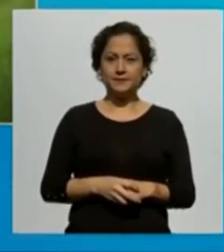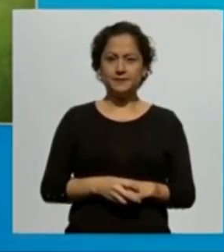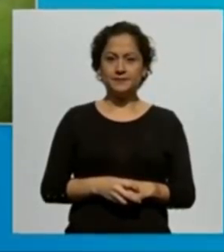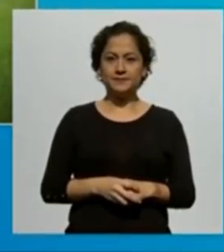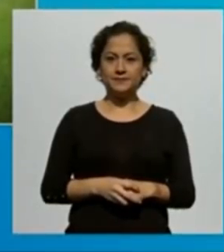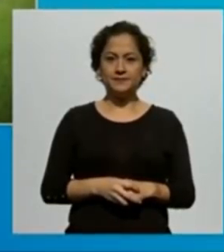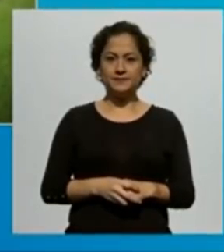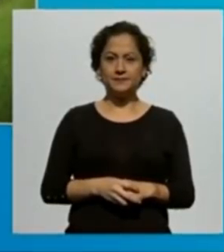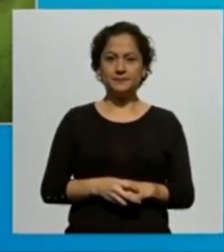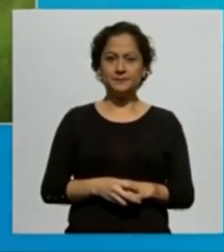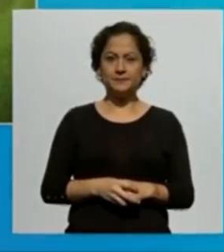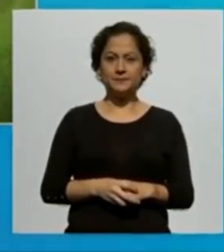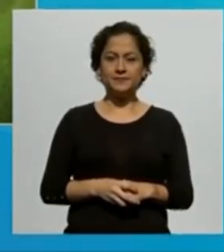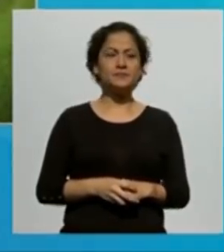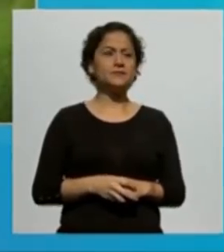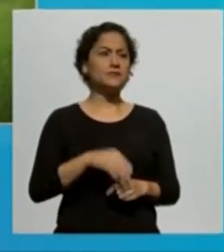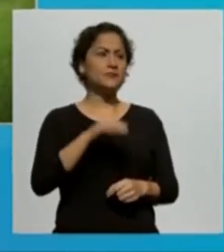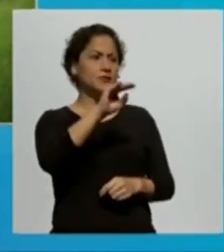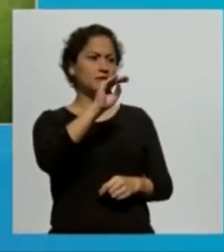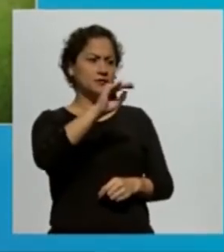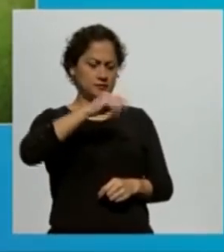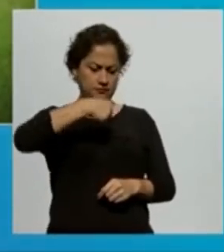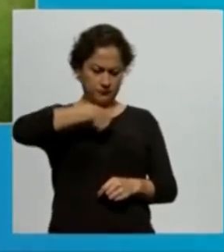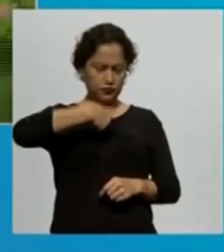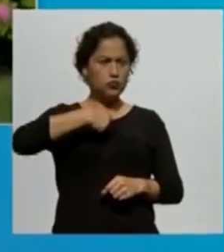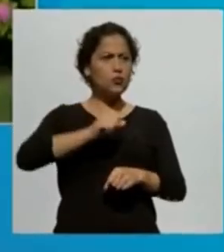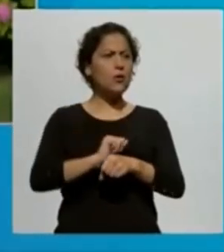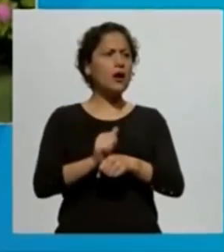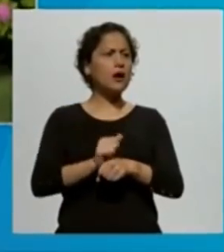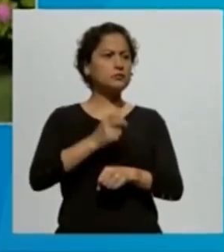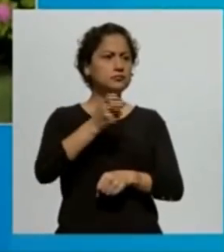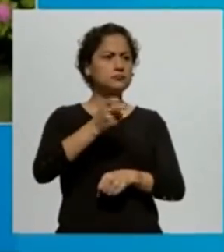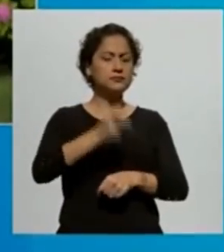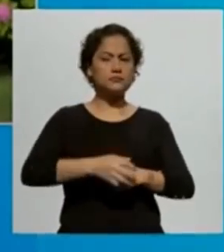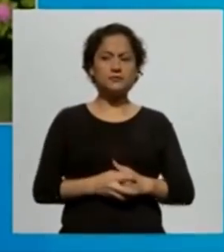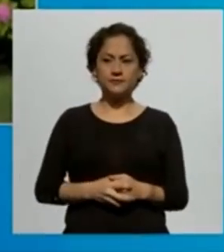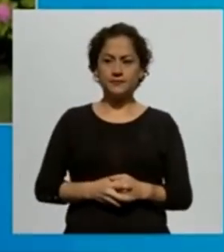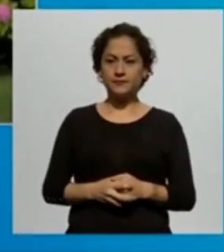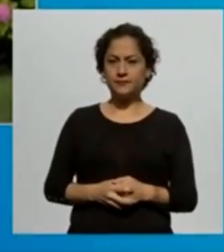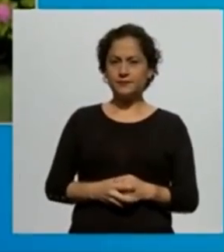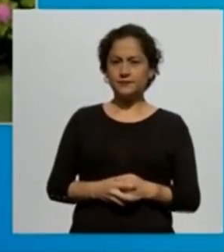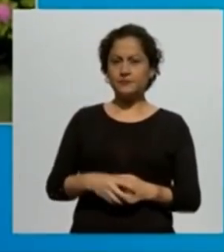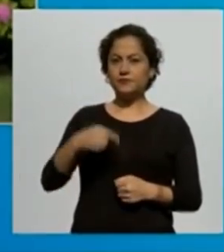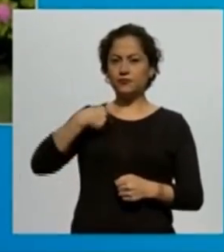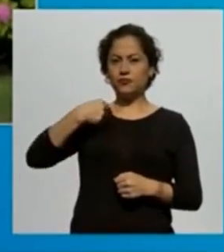¡Hey! ¡Esa es mi escena! ¡Y lo mejor es para ti!